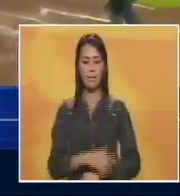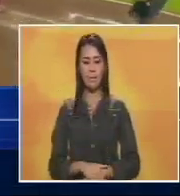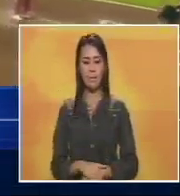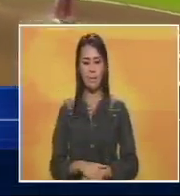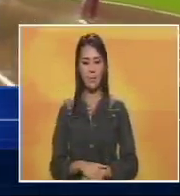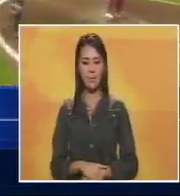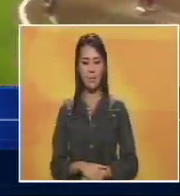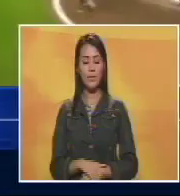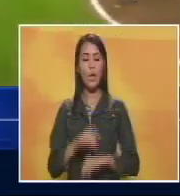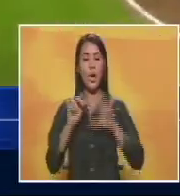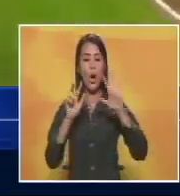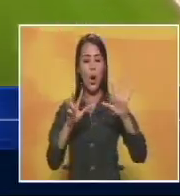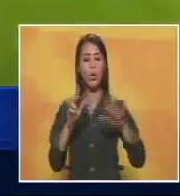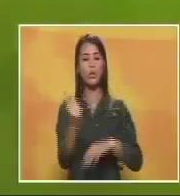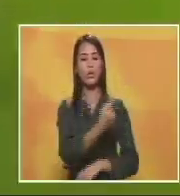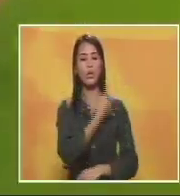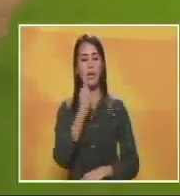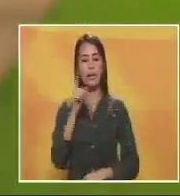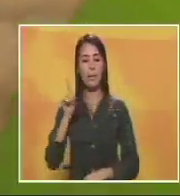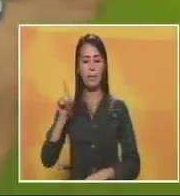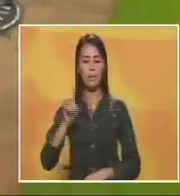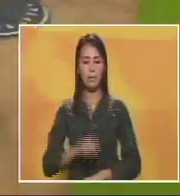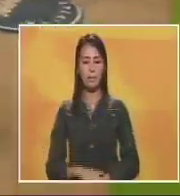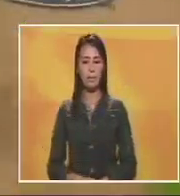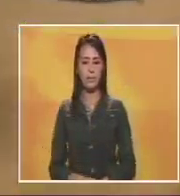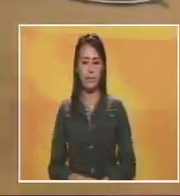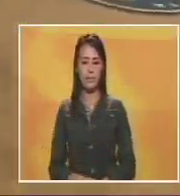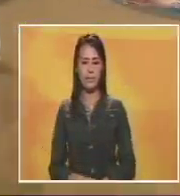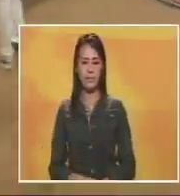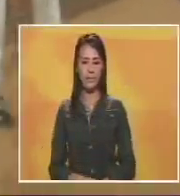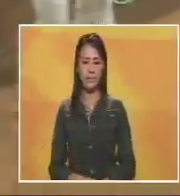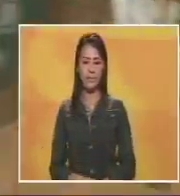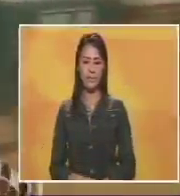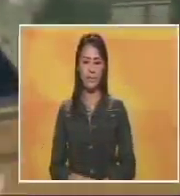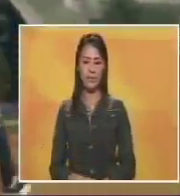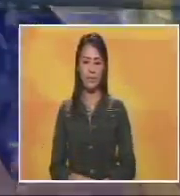San Luis, 8-1.